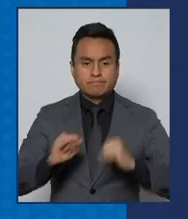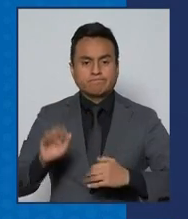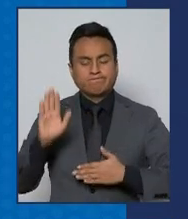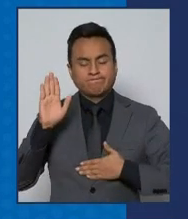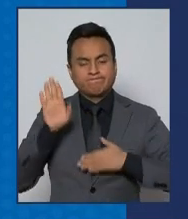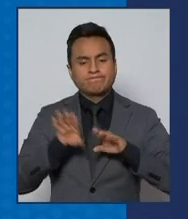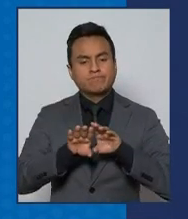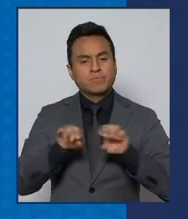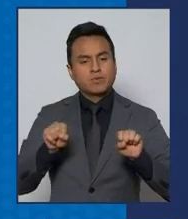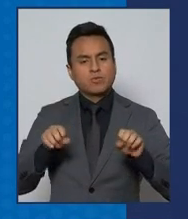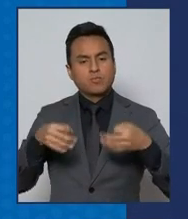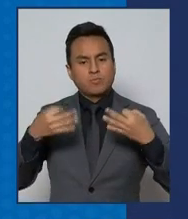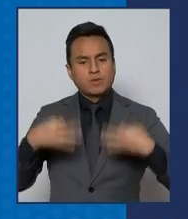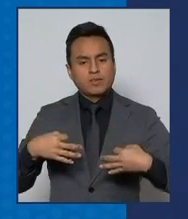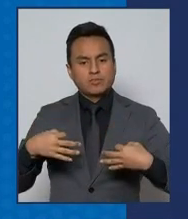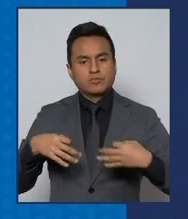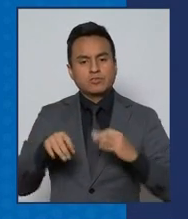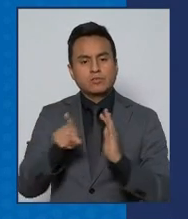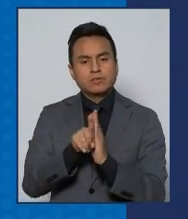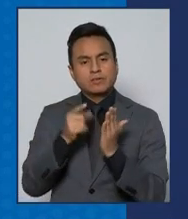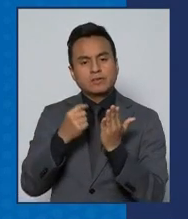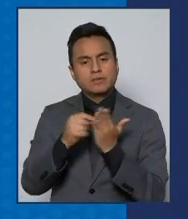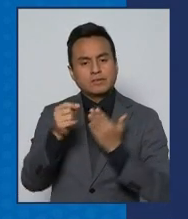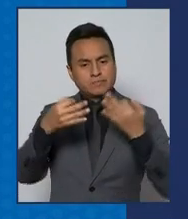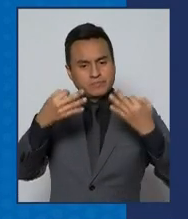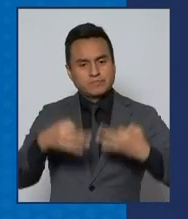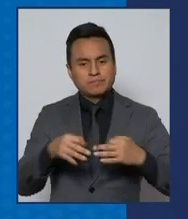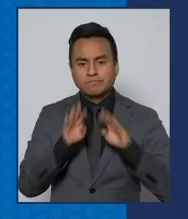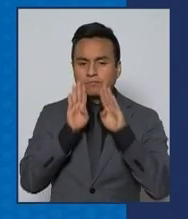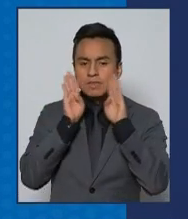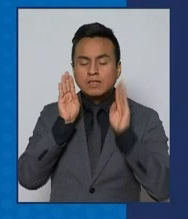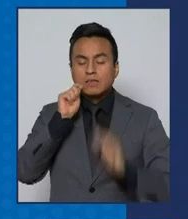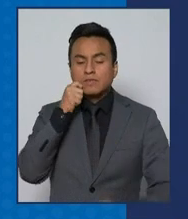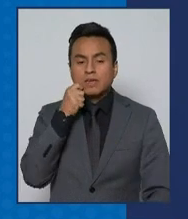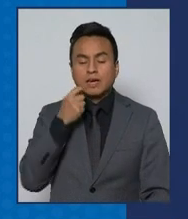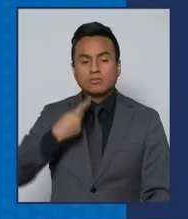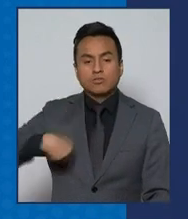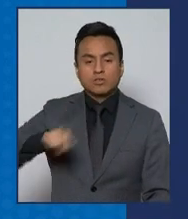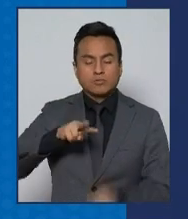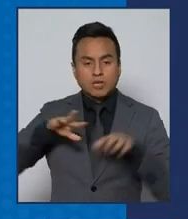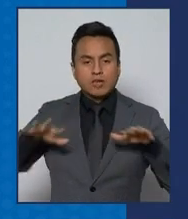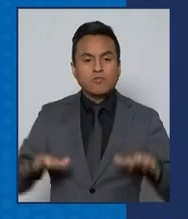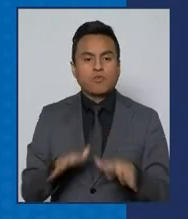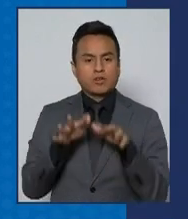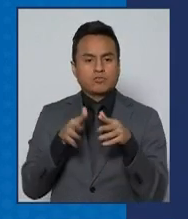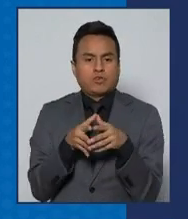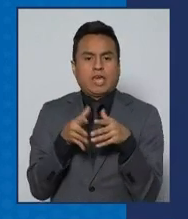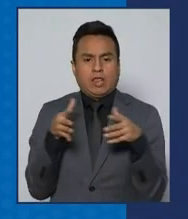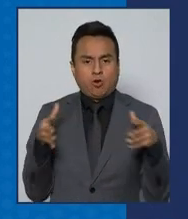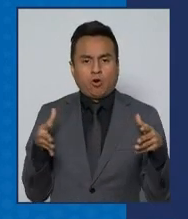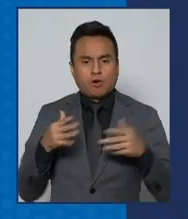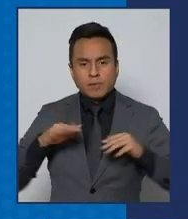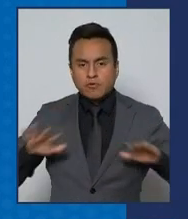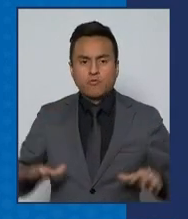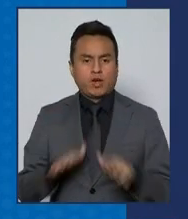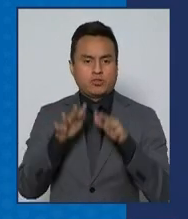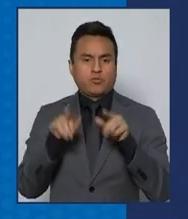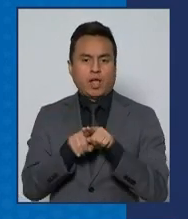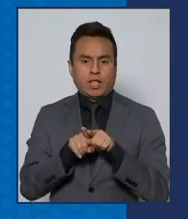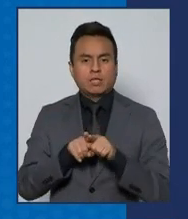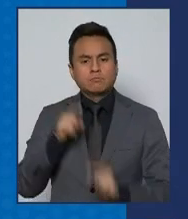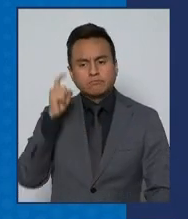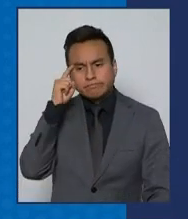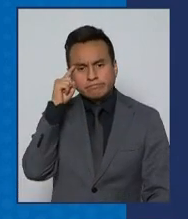compromiso de legitimidad, sobre todo cuando hemos hecho un esfuerzo enorme por